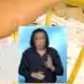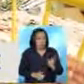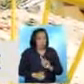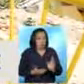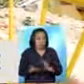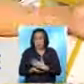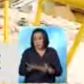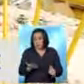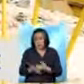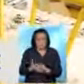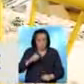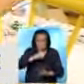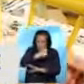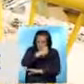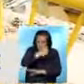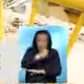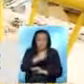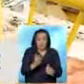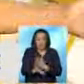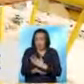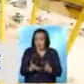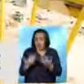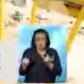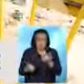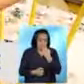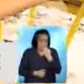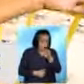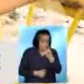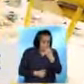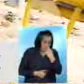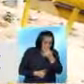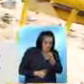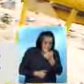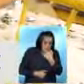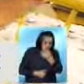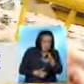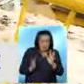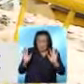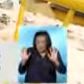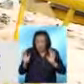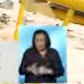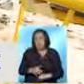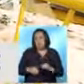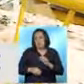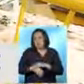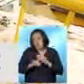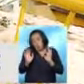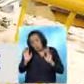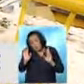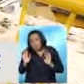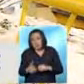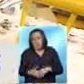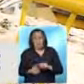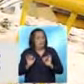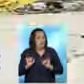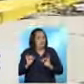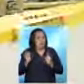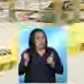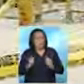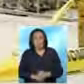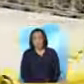tenía soporte, no tenía ni una columna. Hoy en día se ve que han puesto ahí algo con cemento, ojalá, bueno, pues ya quede bien, ¿no es